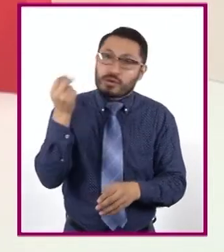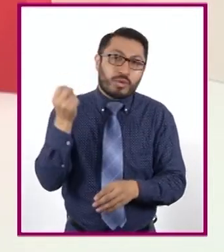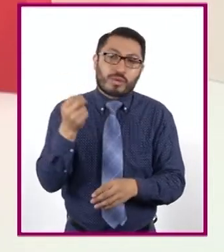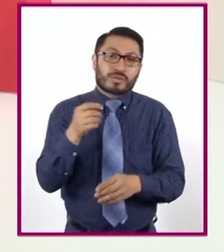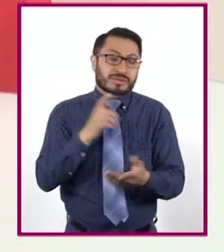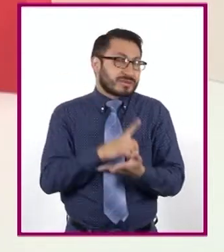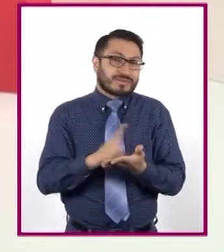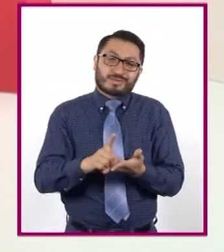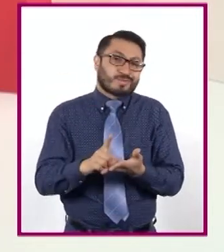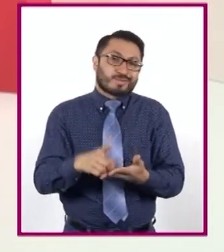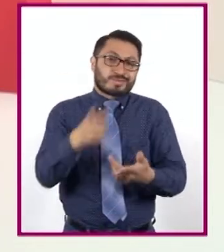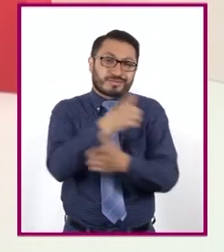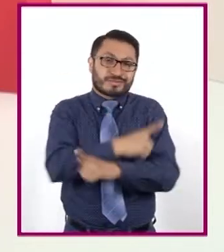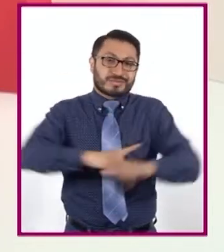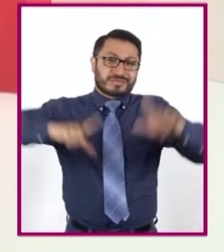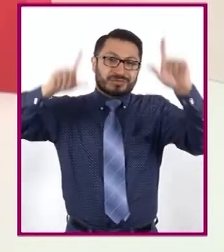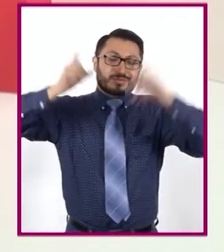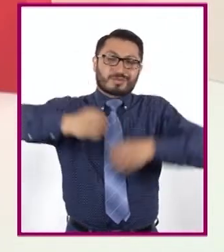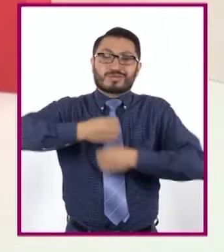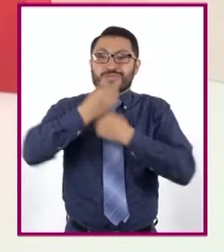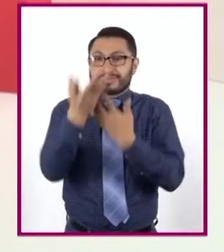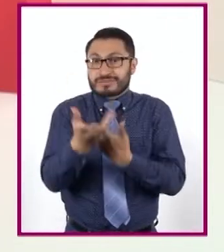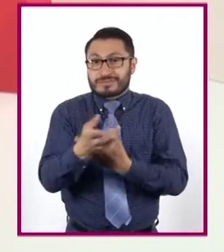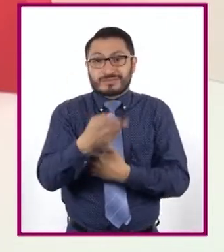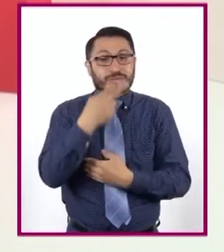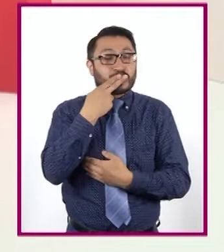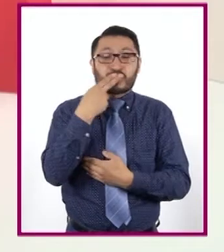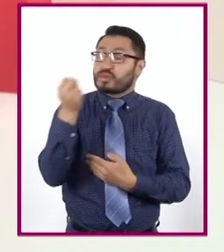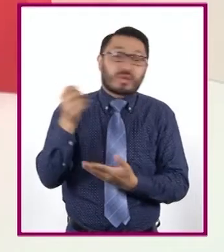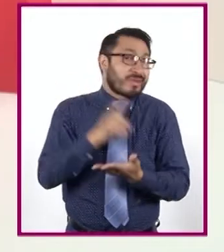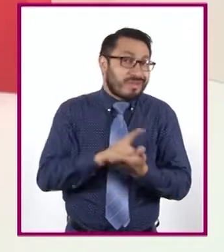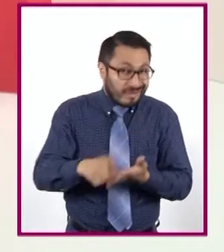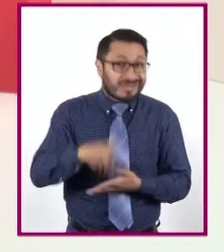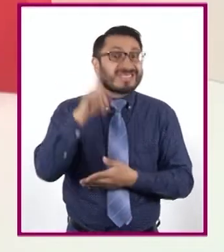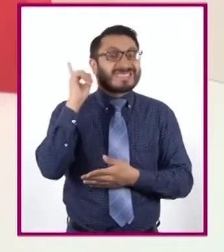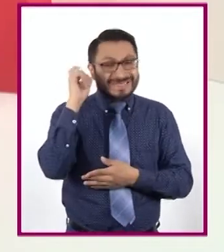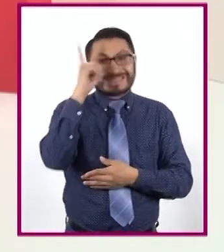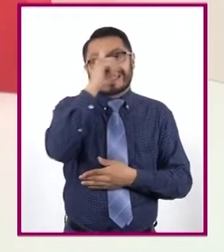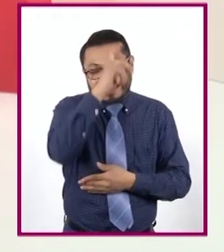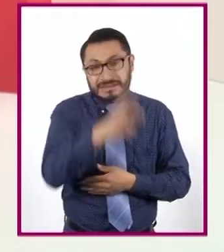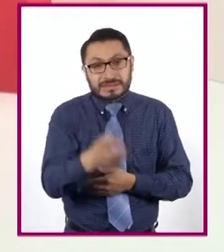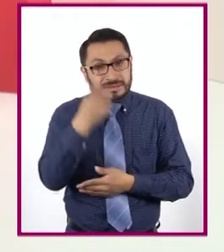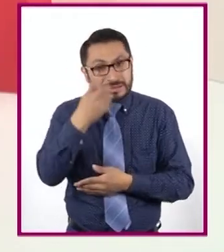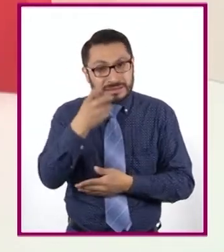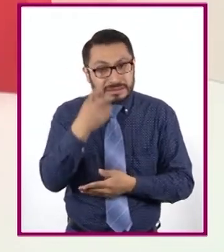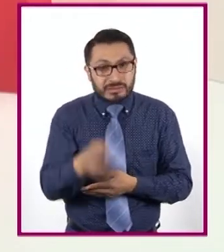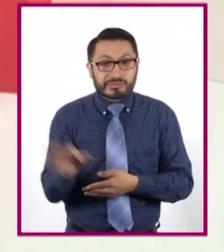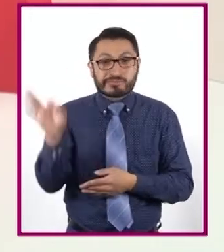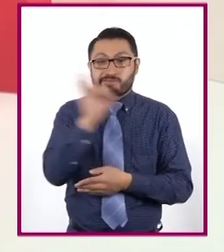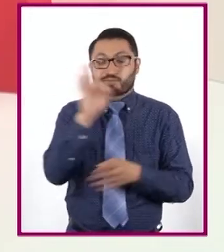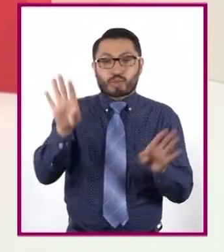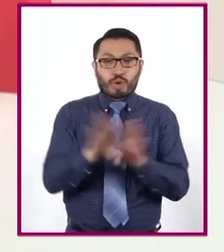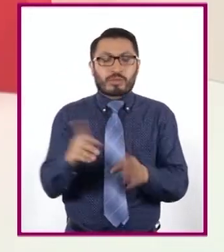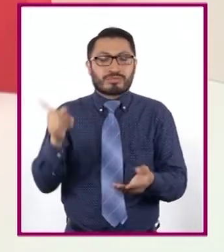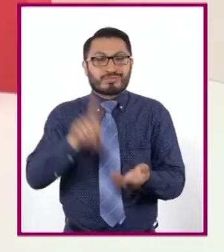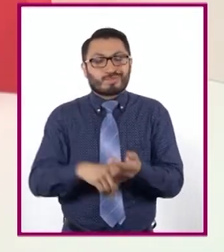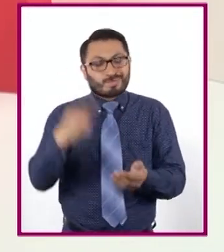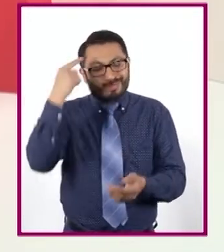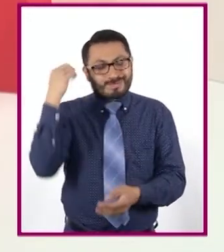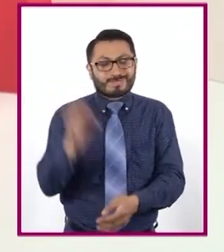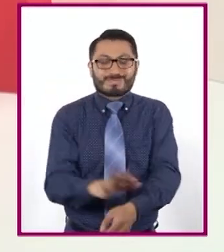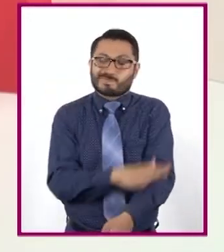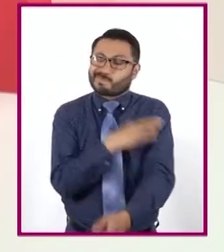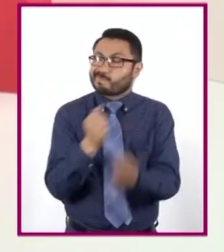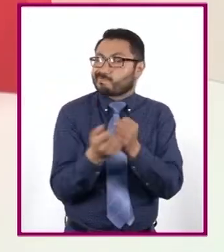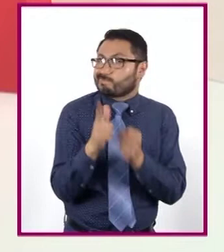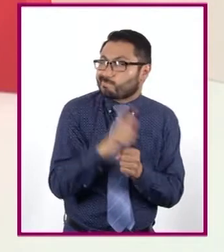expresión? No poder ejercer un derecho afecta. En este caso, tal vez en términos emocionales y sociales,